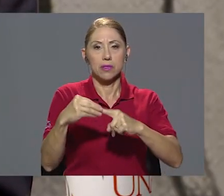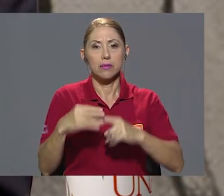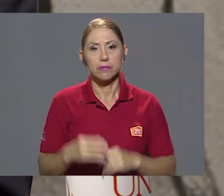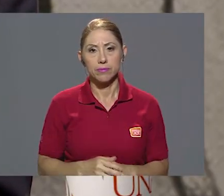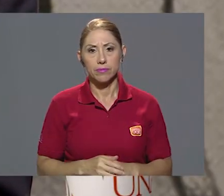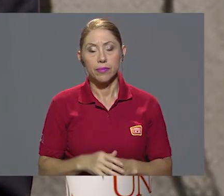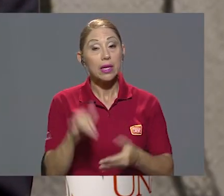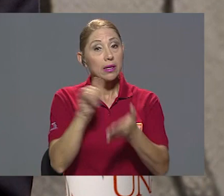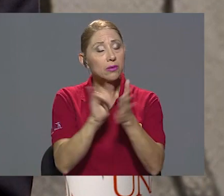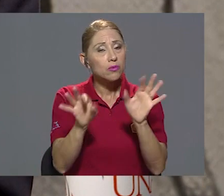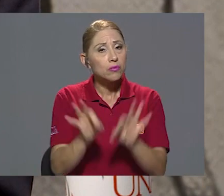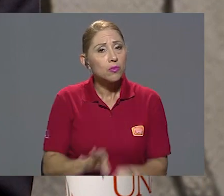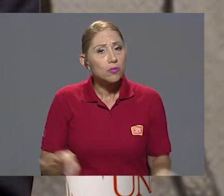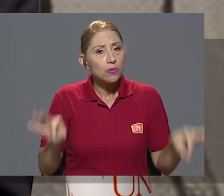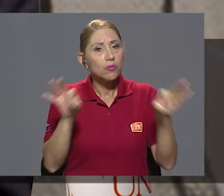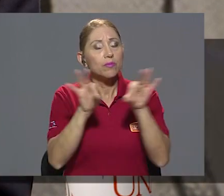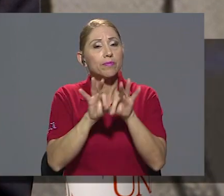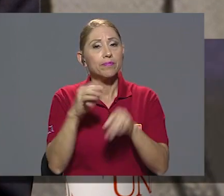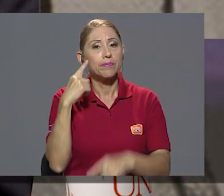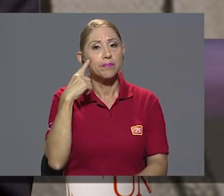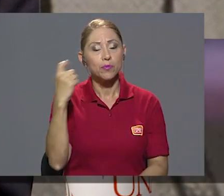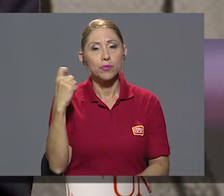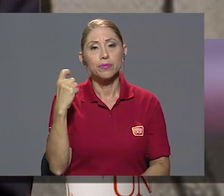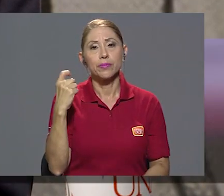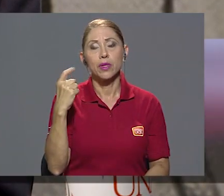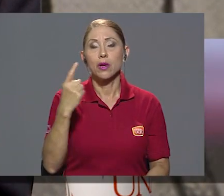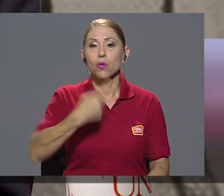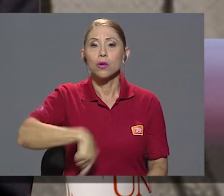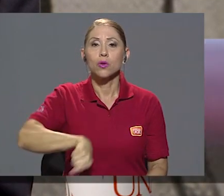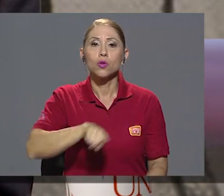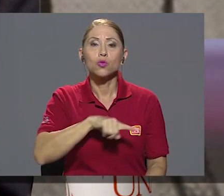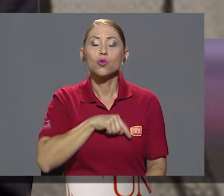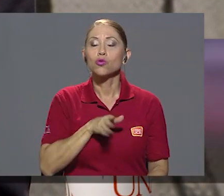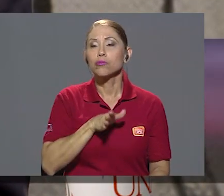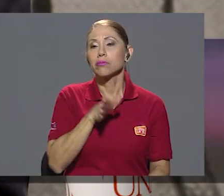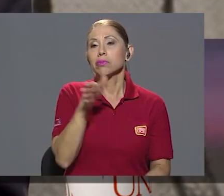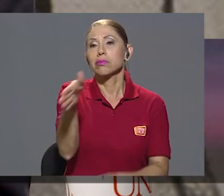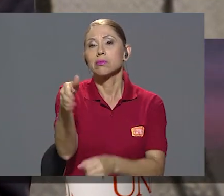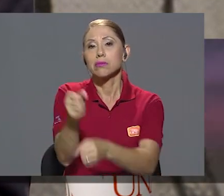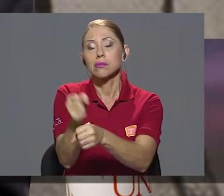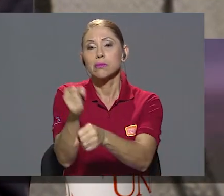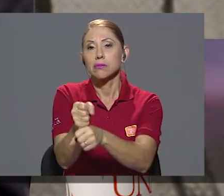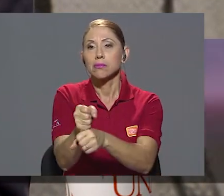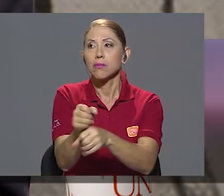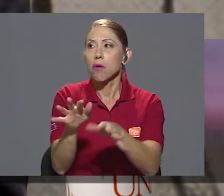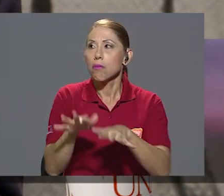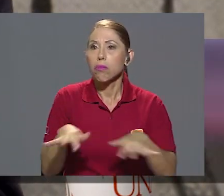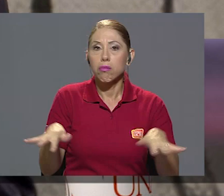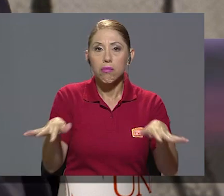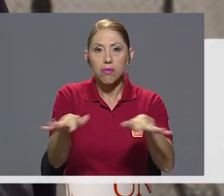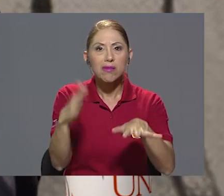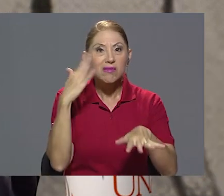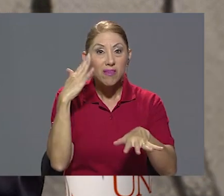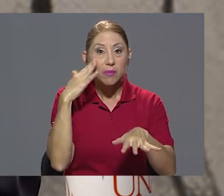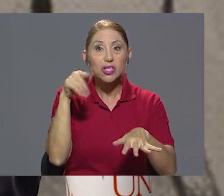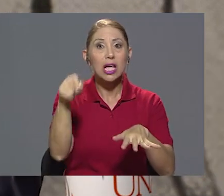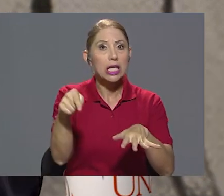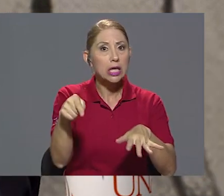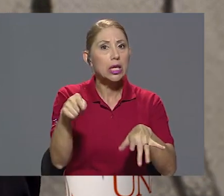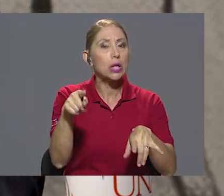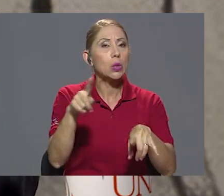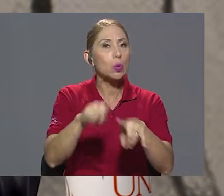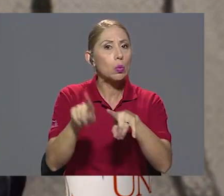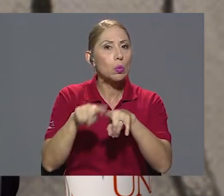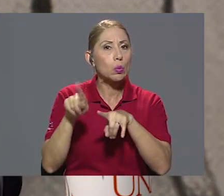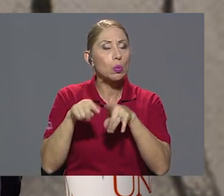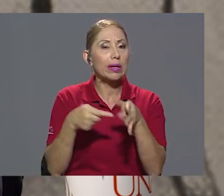habilidades. Y esto es muy importante porque cuando nos vamos al lugar de trabajo, sabemos que las exigencias